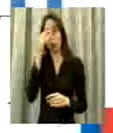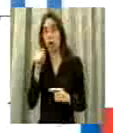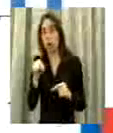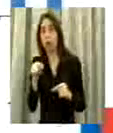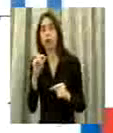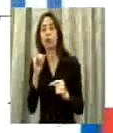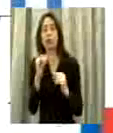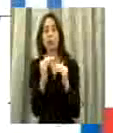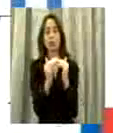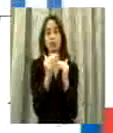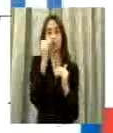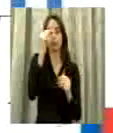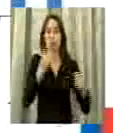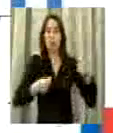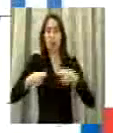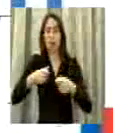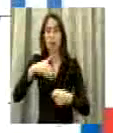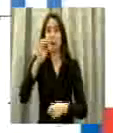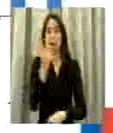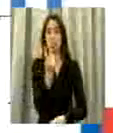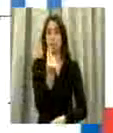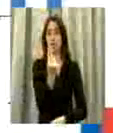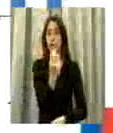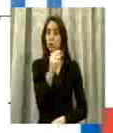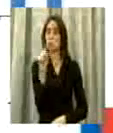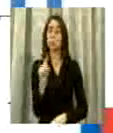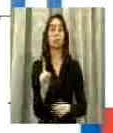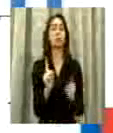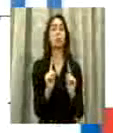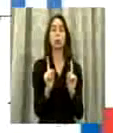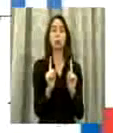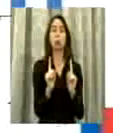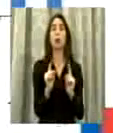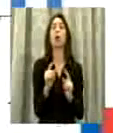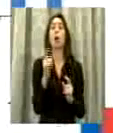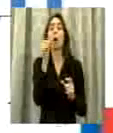creciendo hoy día sobre el 12%, está creciendo al